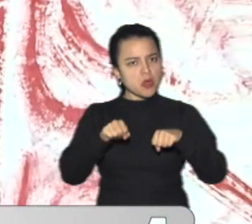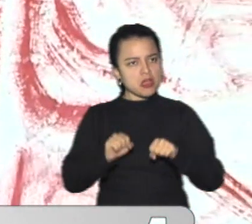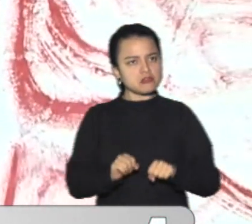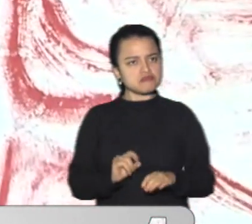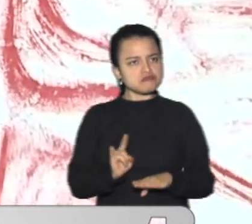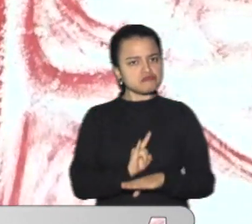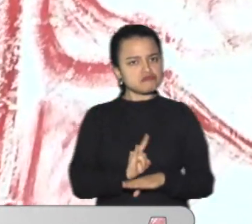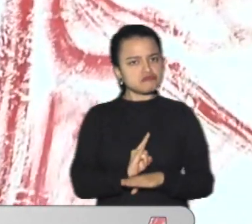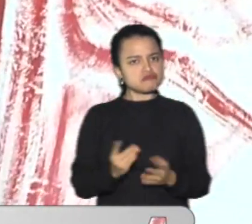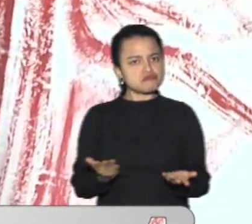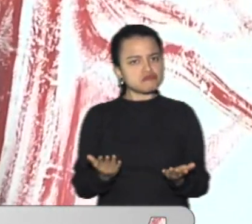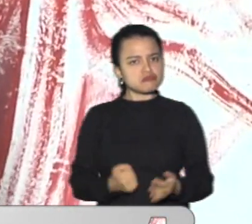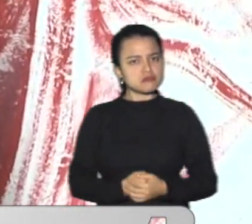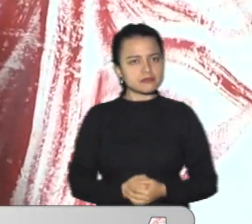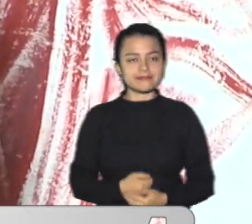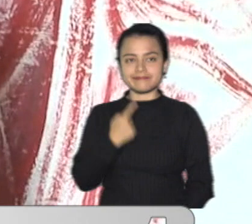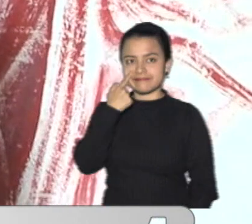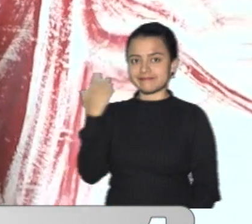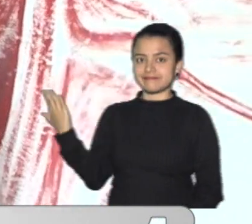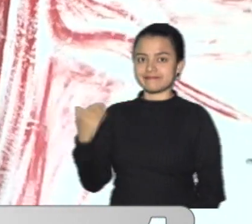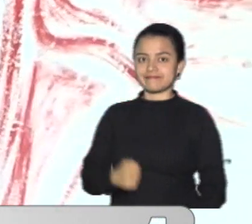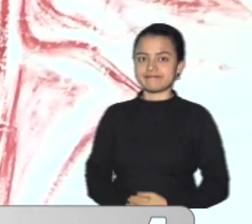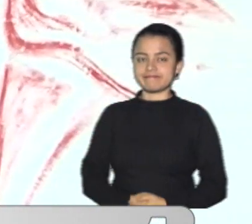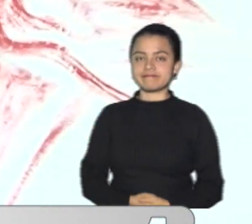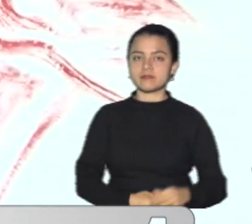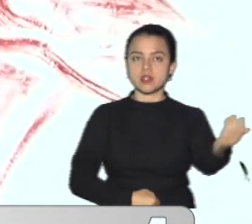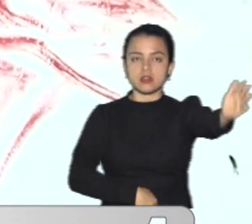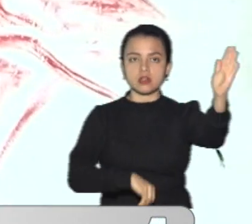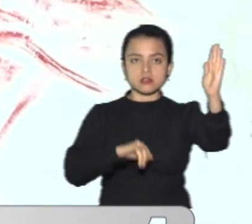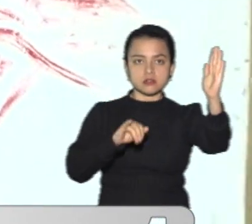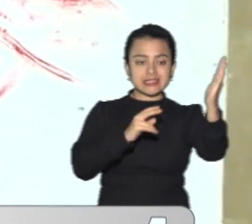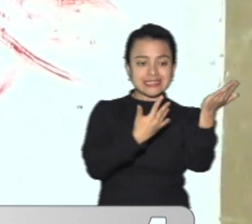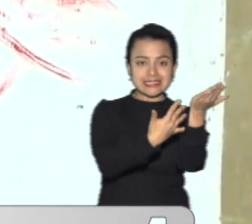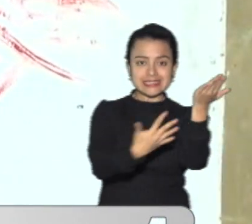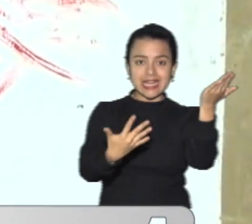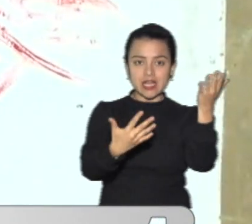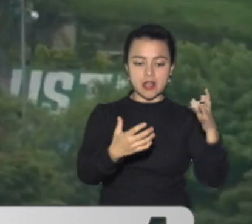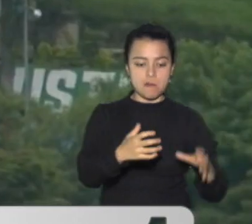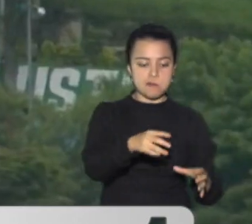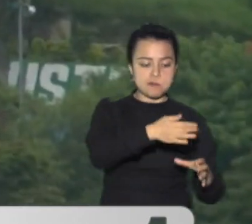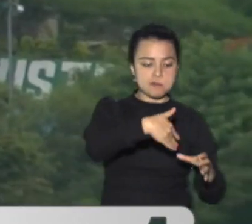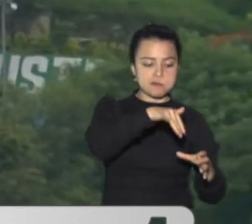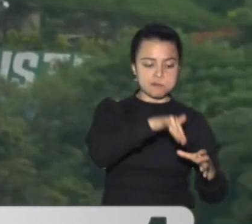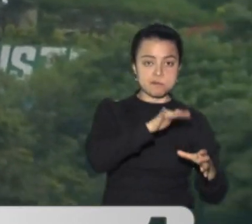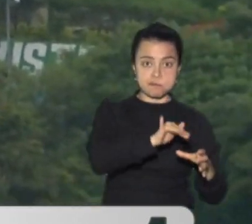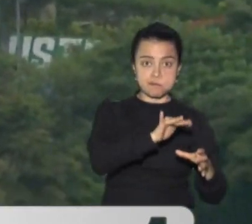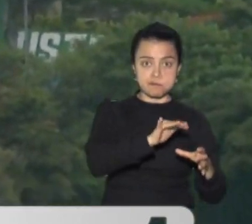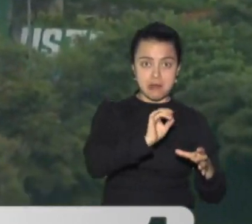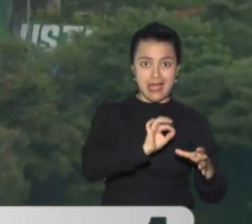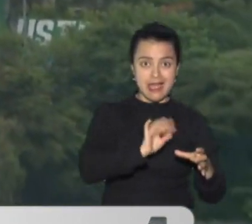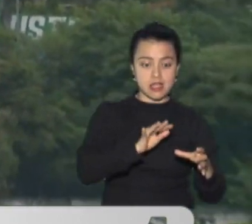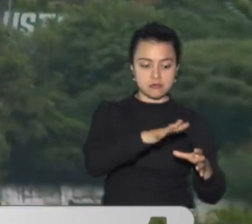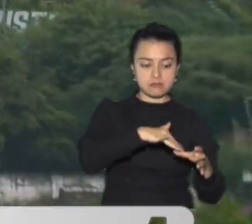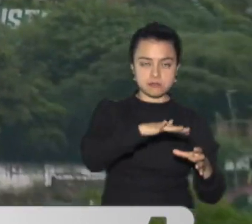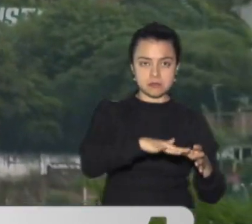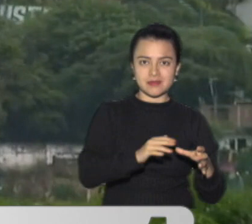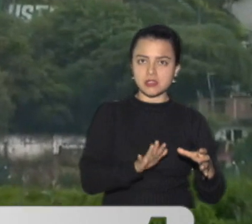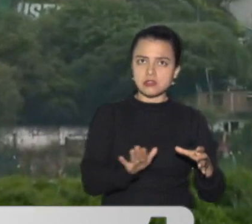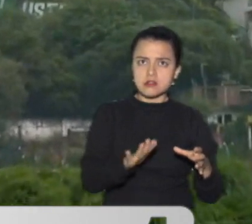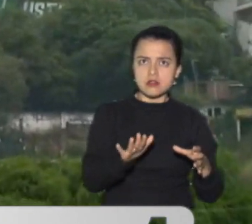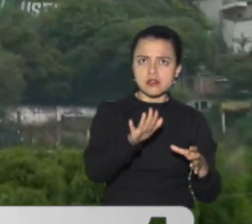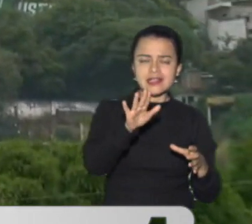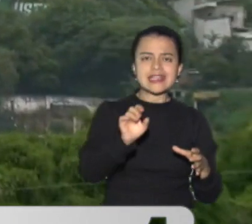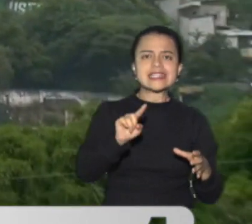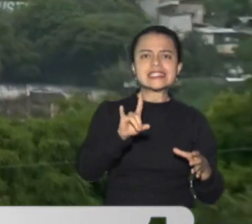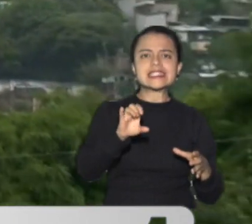material principal para que un artista vallecaucano creara este mural en el sector de La Estrella, una de las partes más altas del barrio Siloé en Cali. Esto